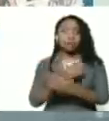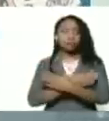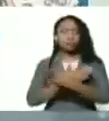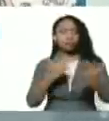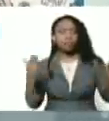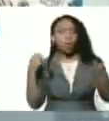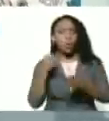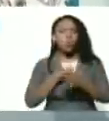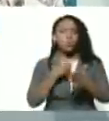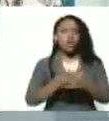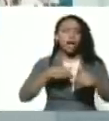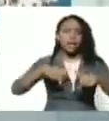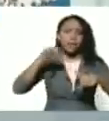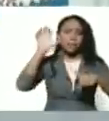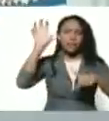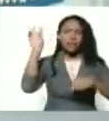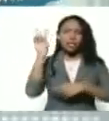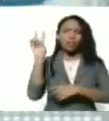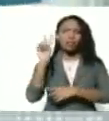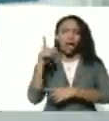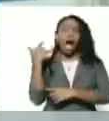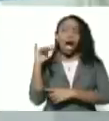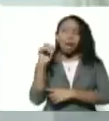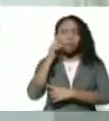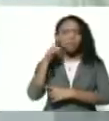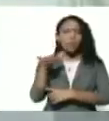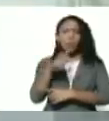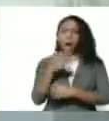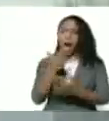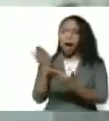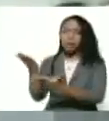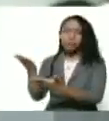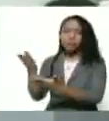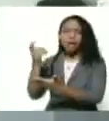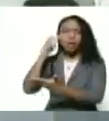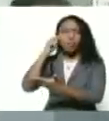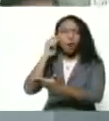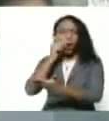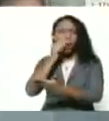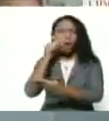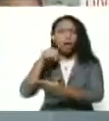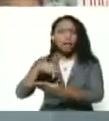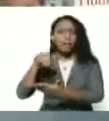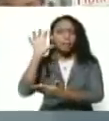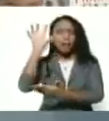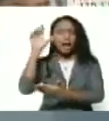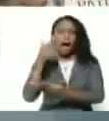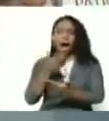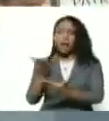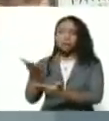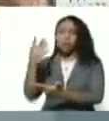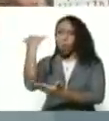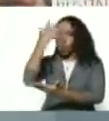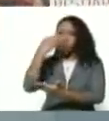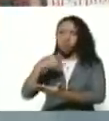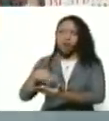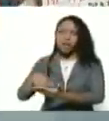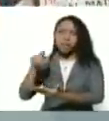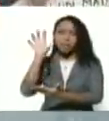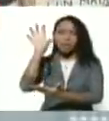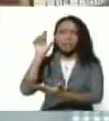dispuesto a luchar por su patria. Hay un pueblo, ahí están las mujeres y los hombres de este país, ahí está la juventud de este